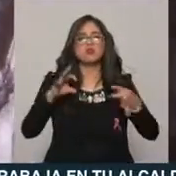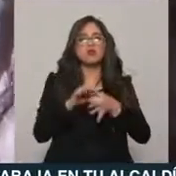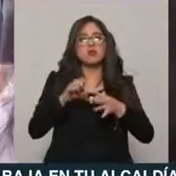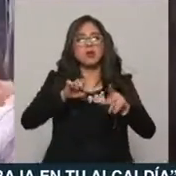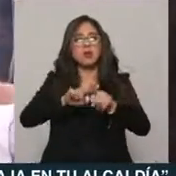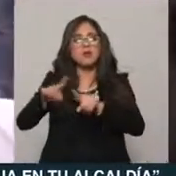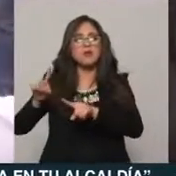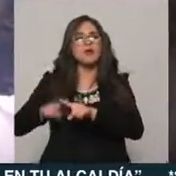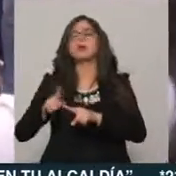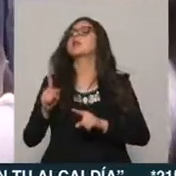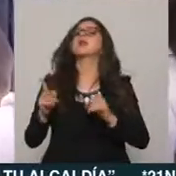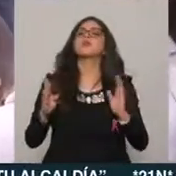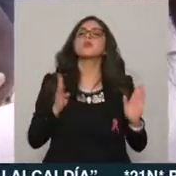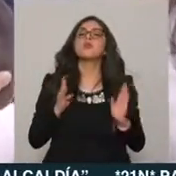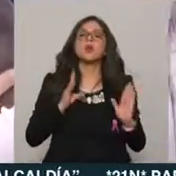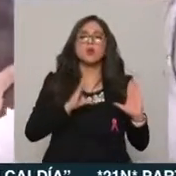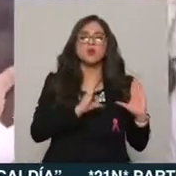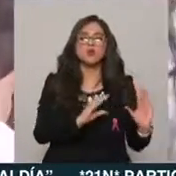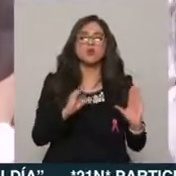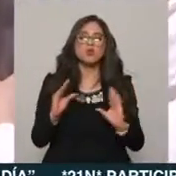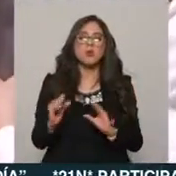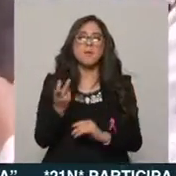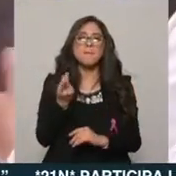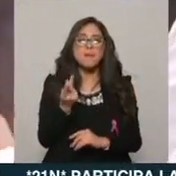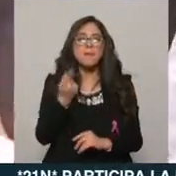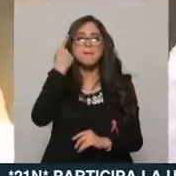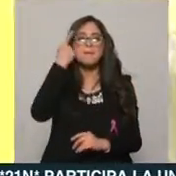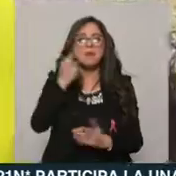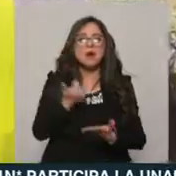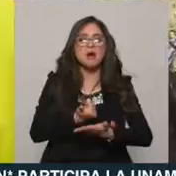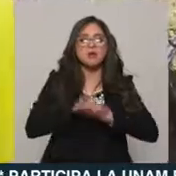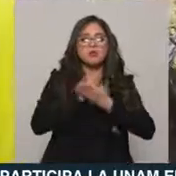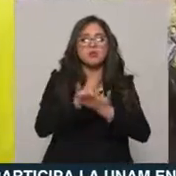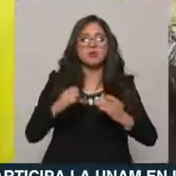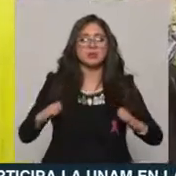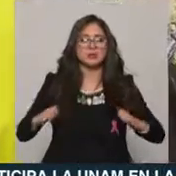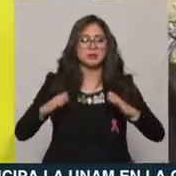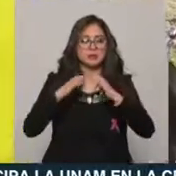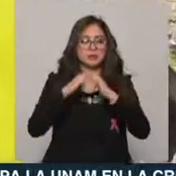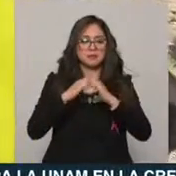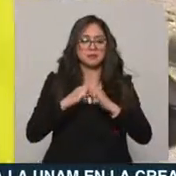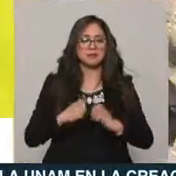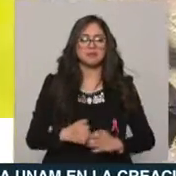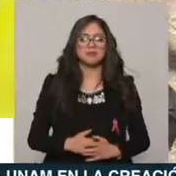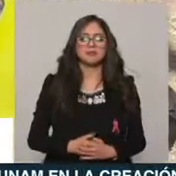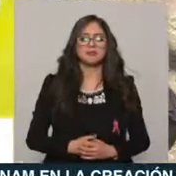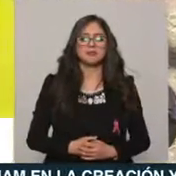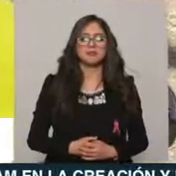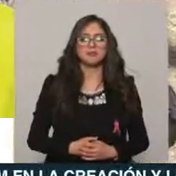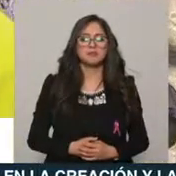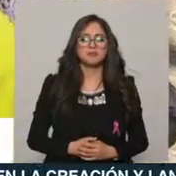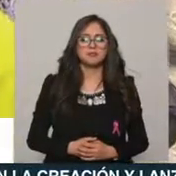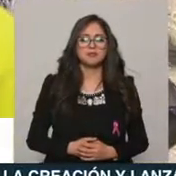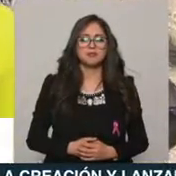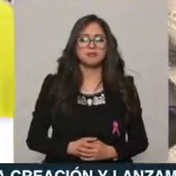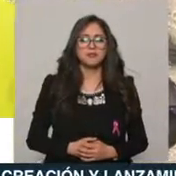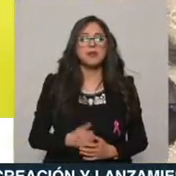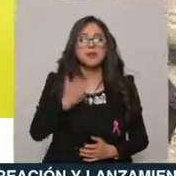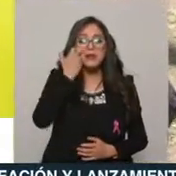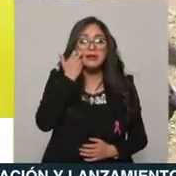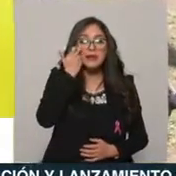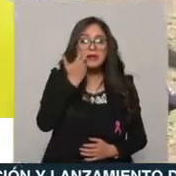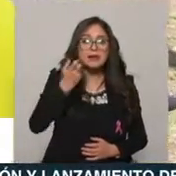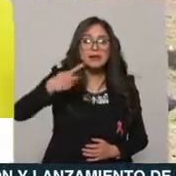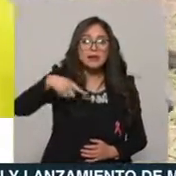Fuerzas Armadas para el adiestramiento de perros en casos de emergencias. Eso es lo que queremos nosotros, que el gobierno